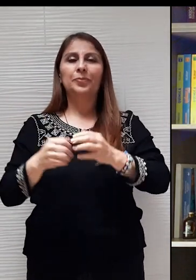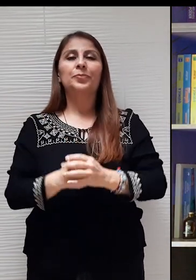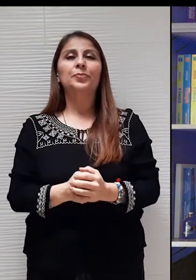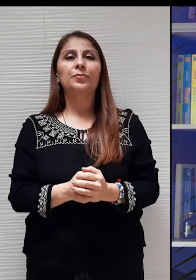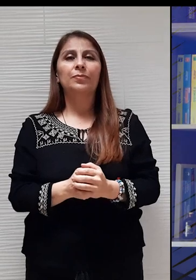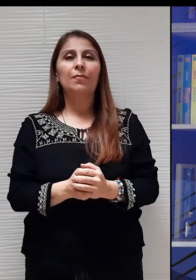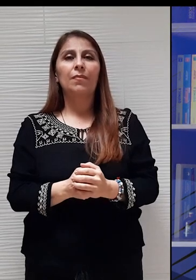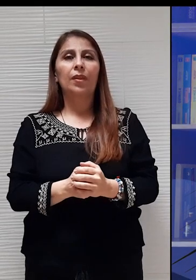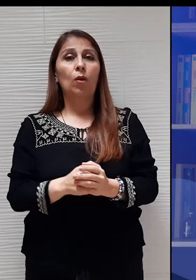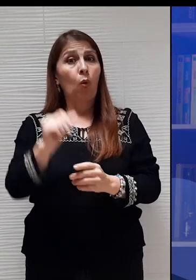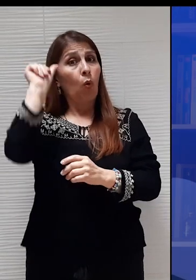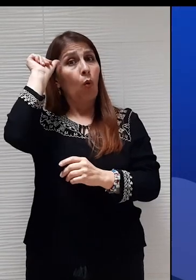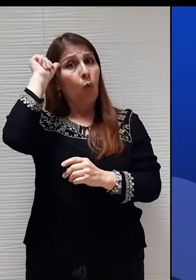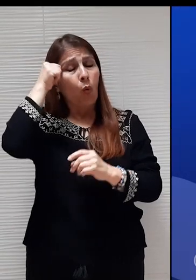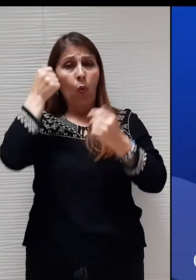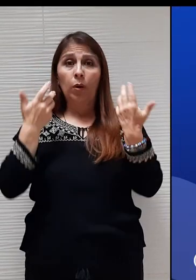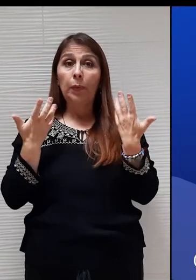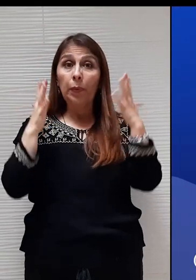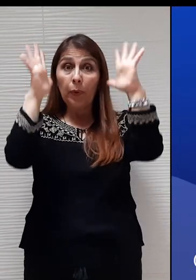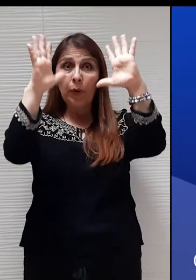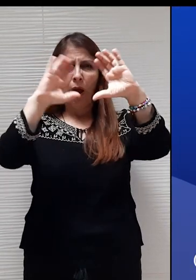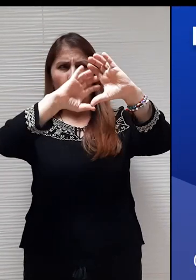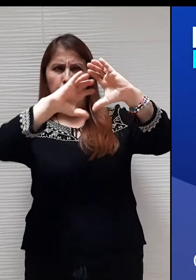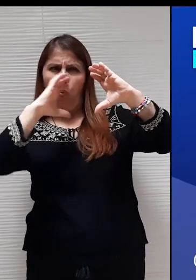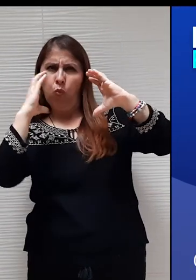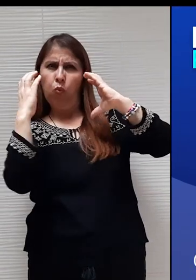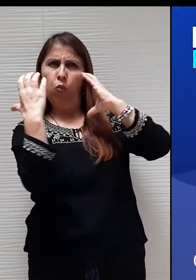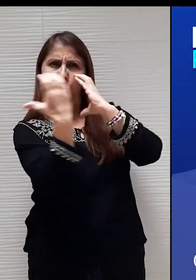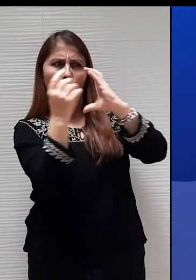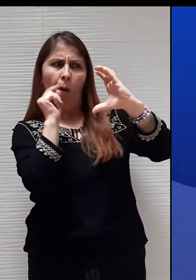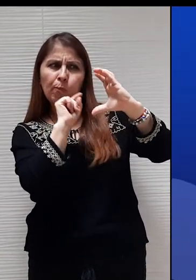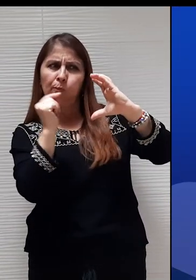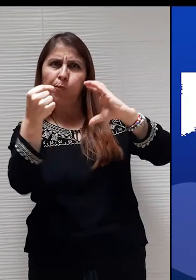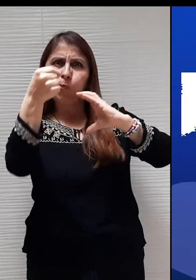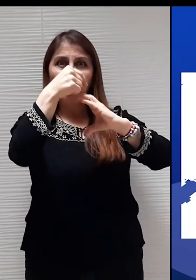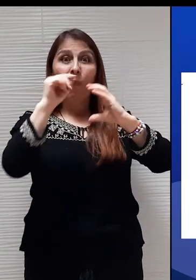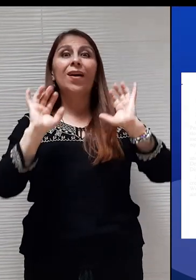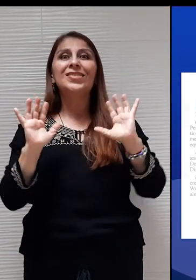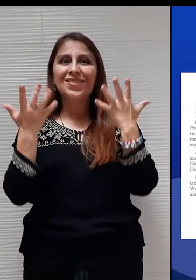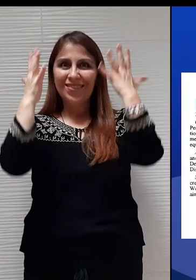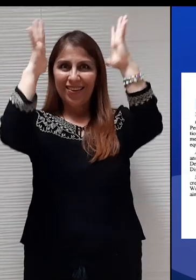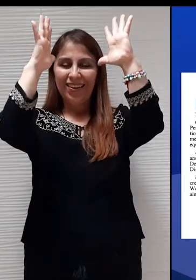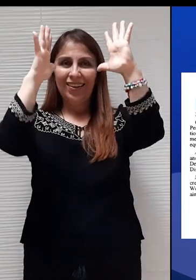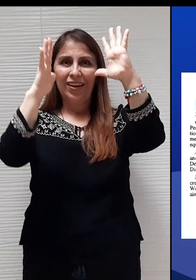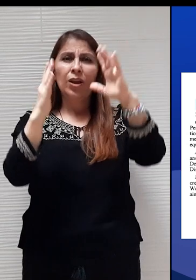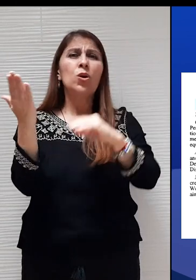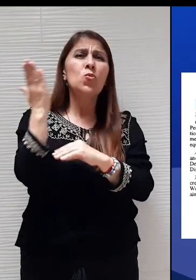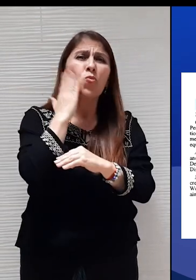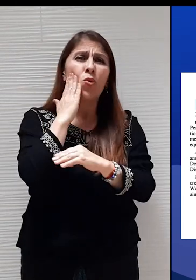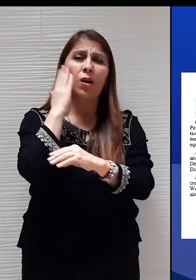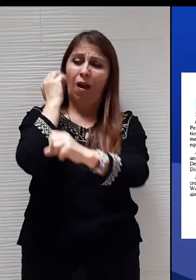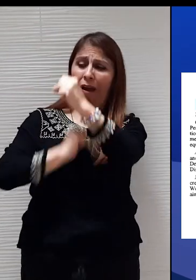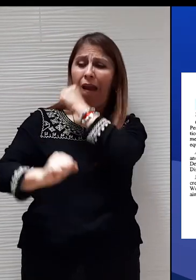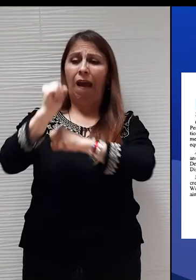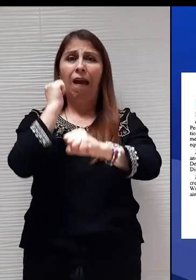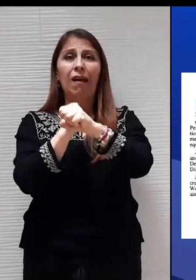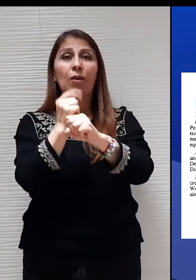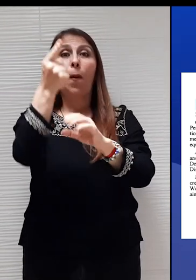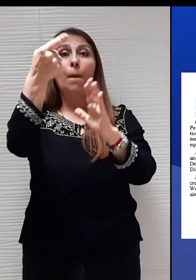Discapacidad. Una conmemoración que el mundo entero celebra